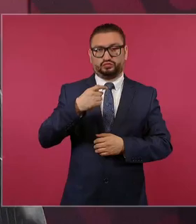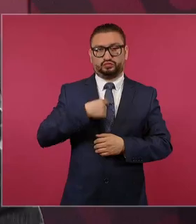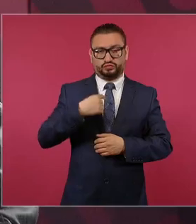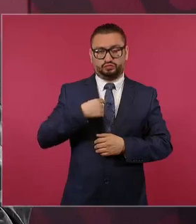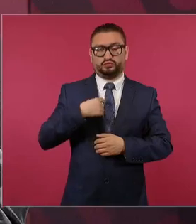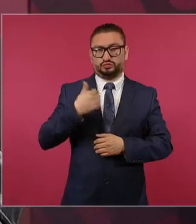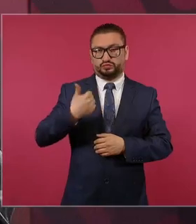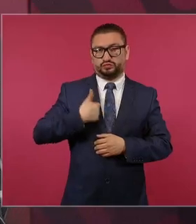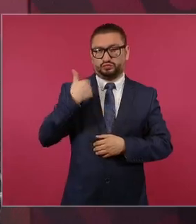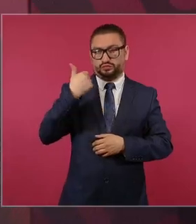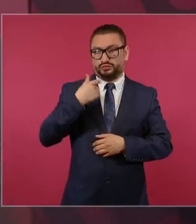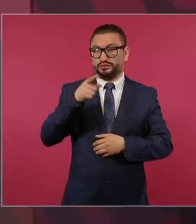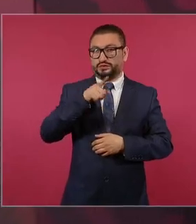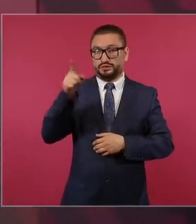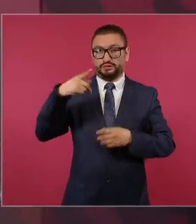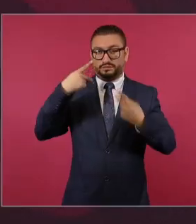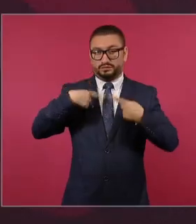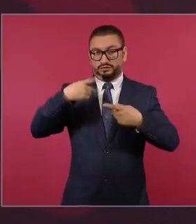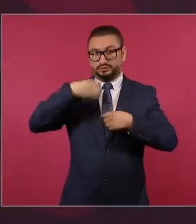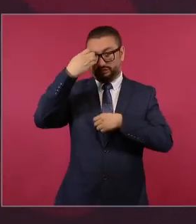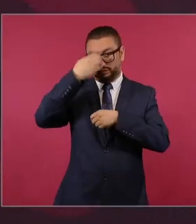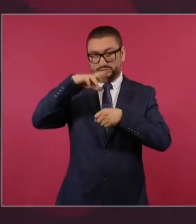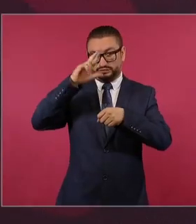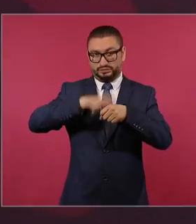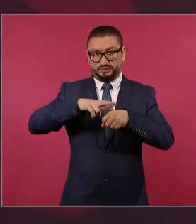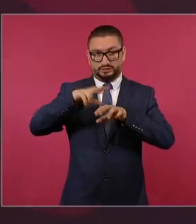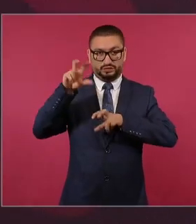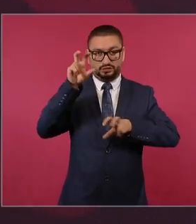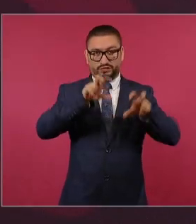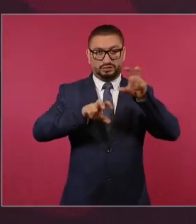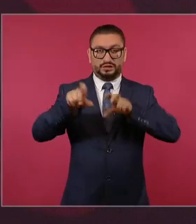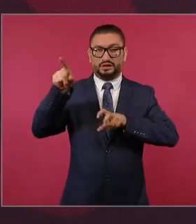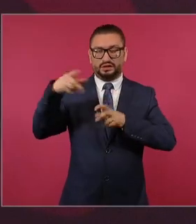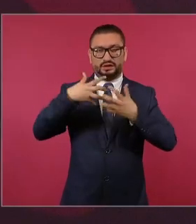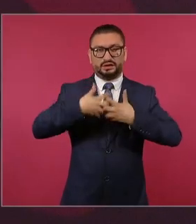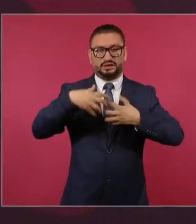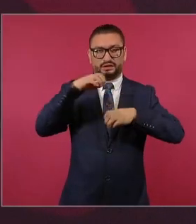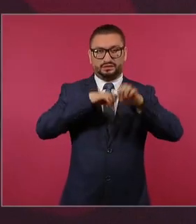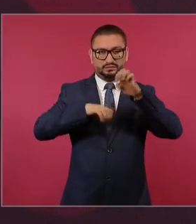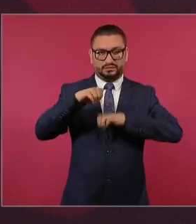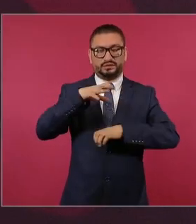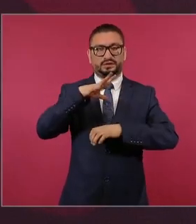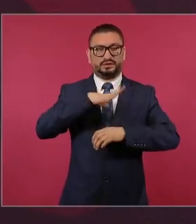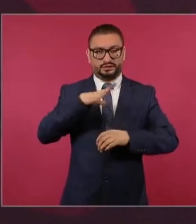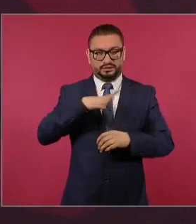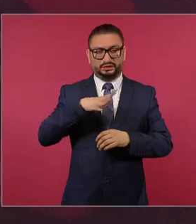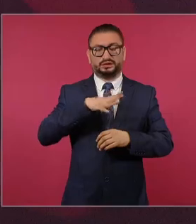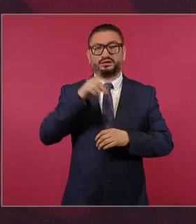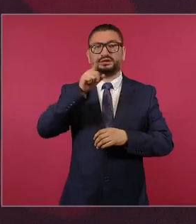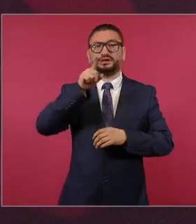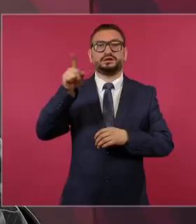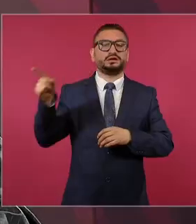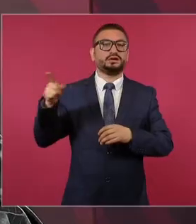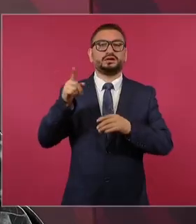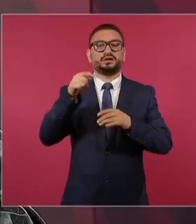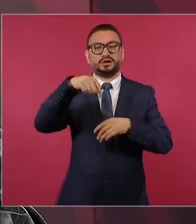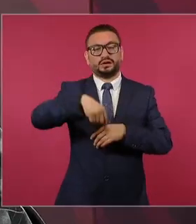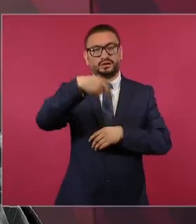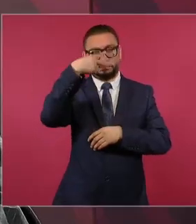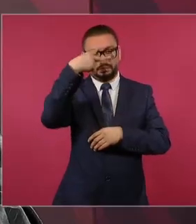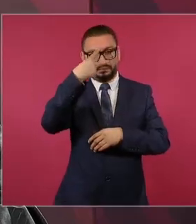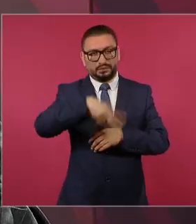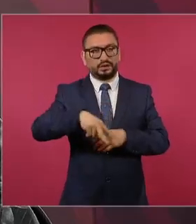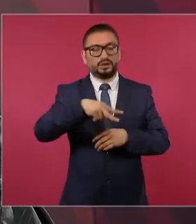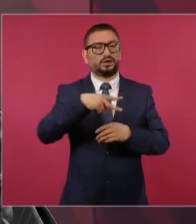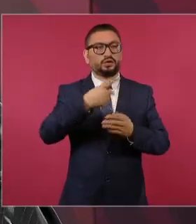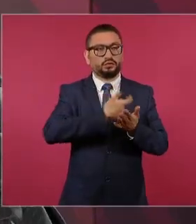inversionistas extranjeros que tienen empresas y que contratan despachos en México, que